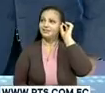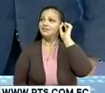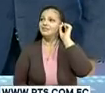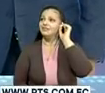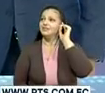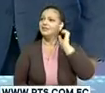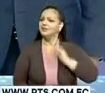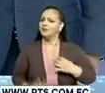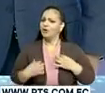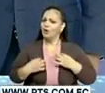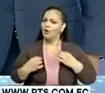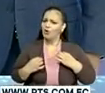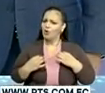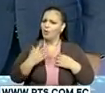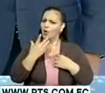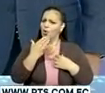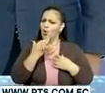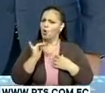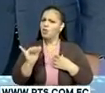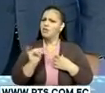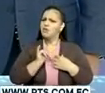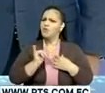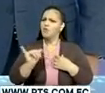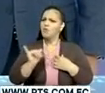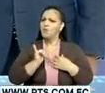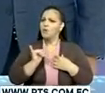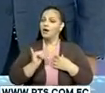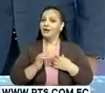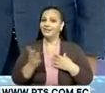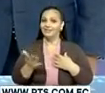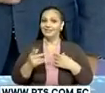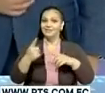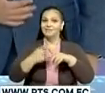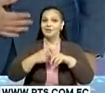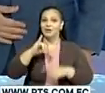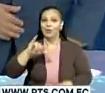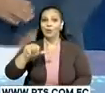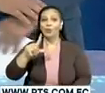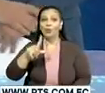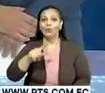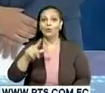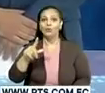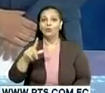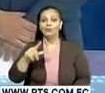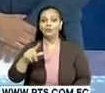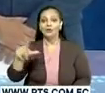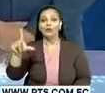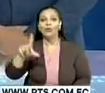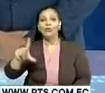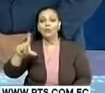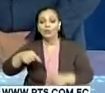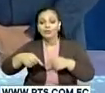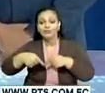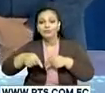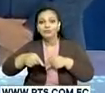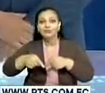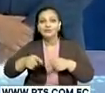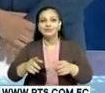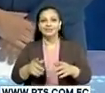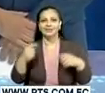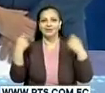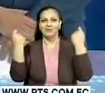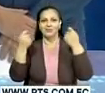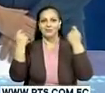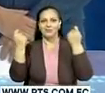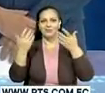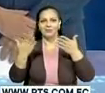julianas. Ah, ya las fiestas julianas. Ya se viene julio, la próxima semana. A partir del lunes, pues. Claro. Ya se vienen los circos. Hoy estamos